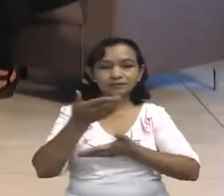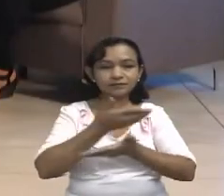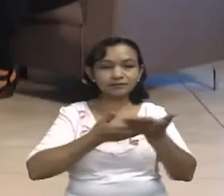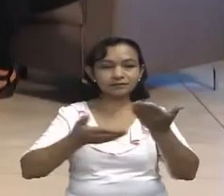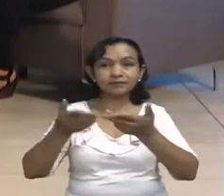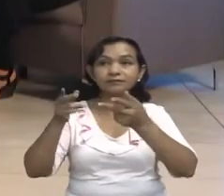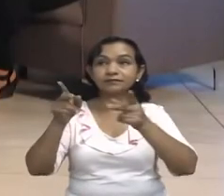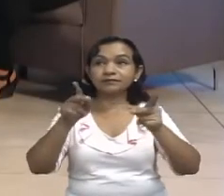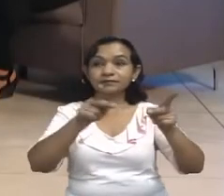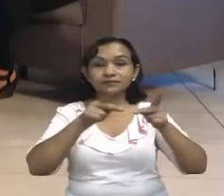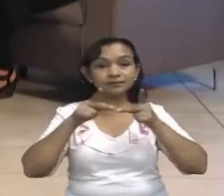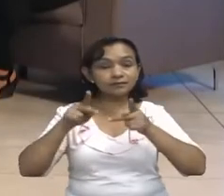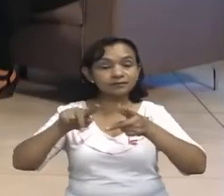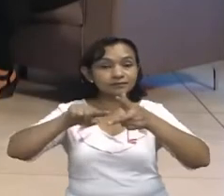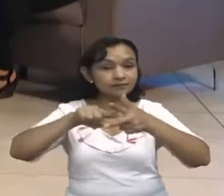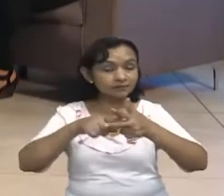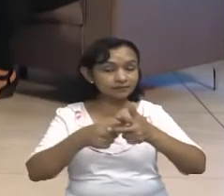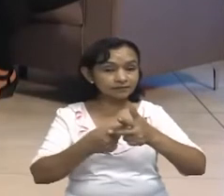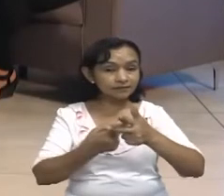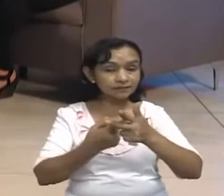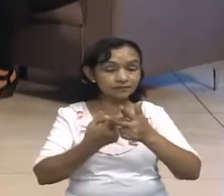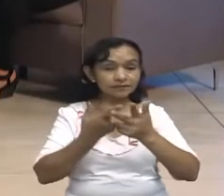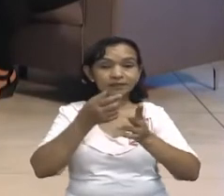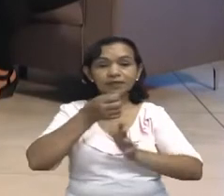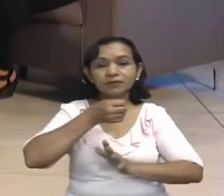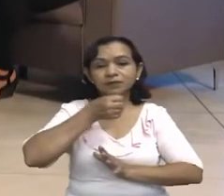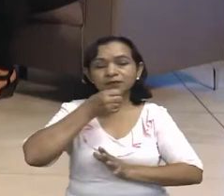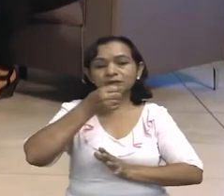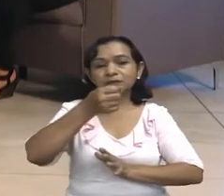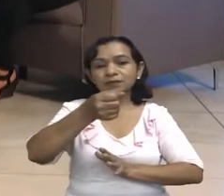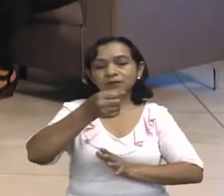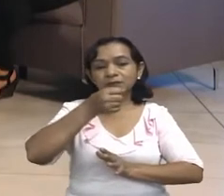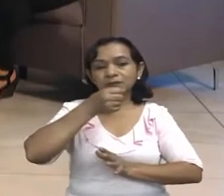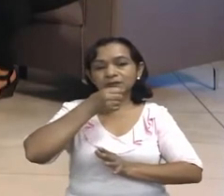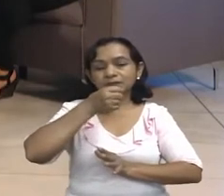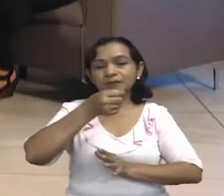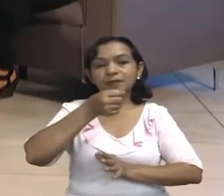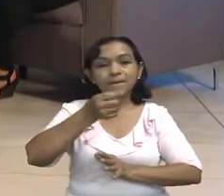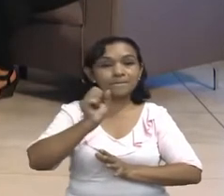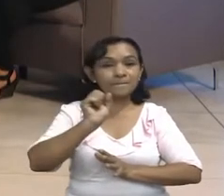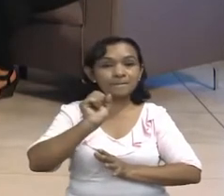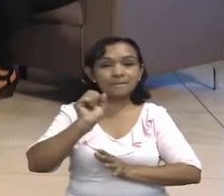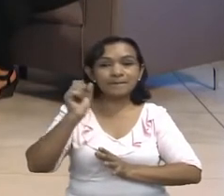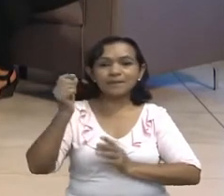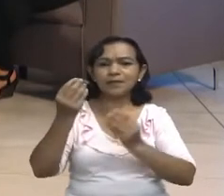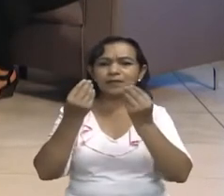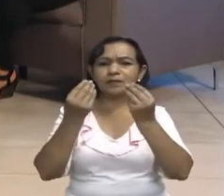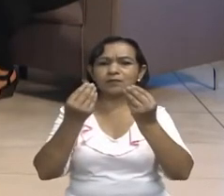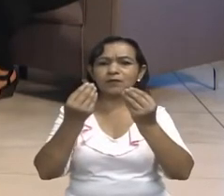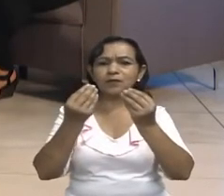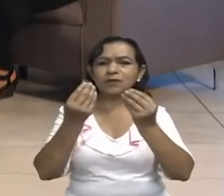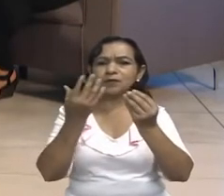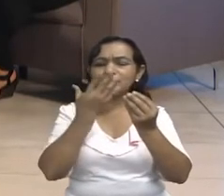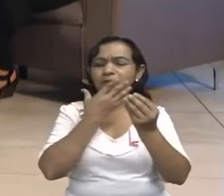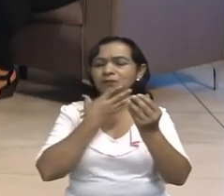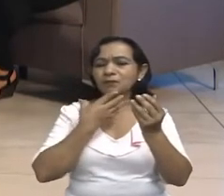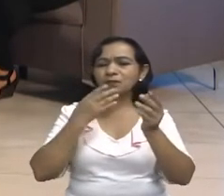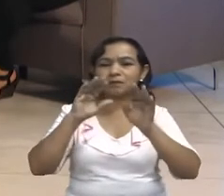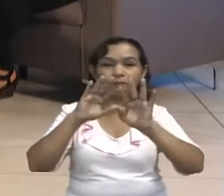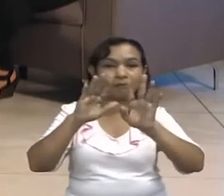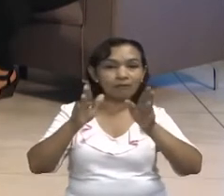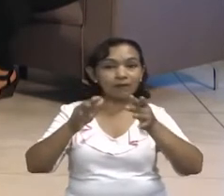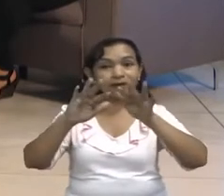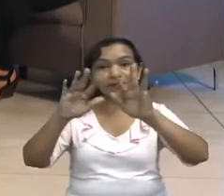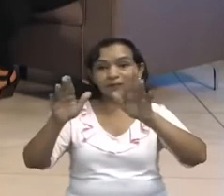la persona que iba a empezar a presentar el noticiero hubo un casting. Okay. Entonces aquí vinieron montones de chavales, don